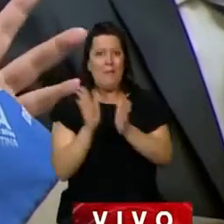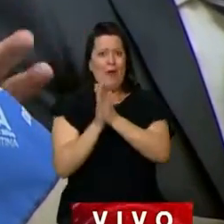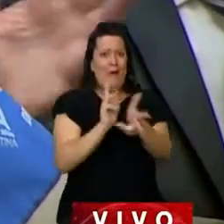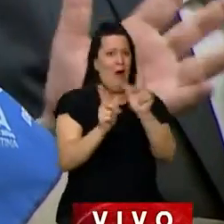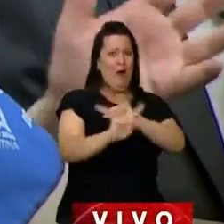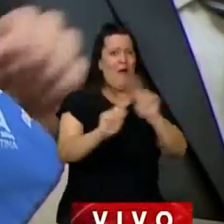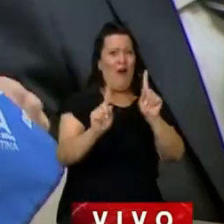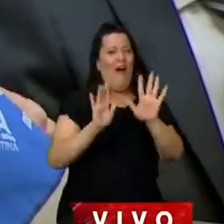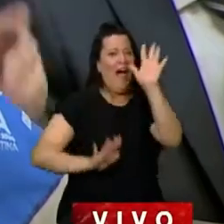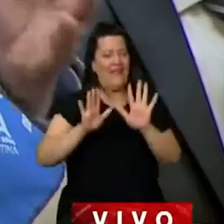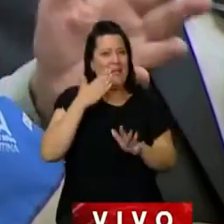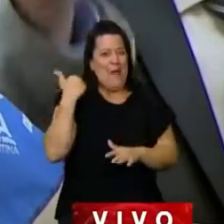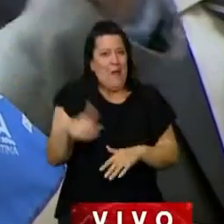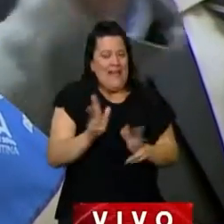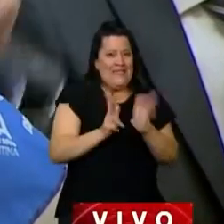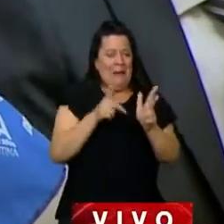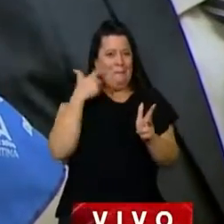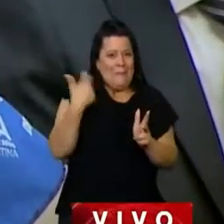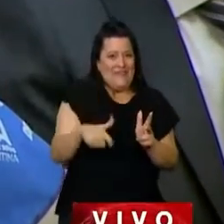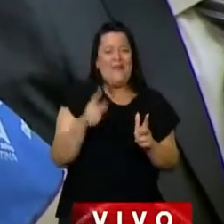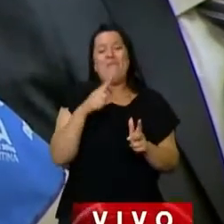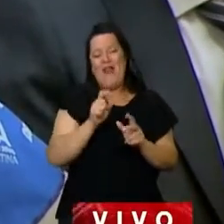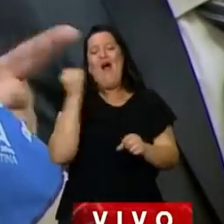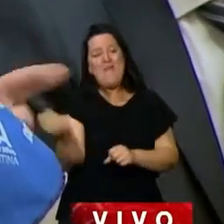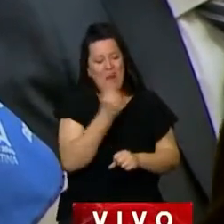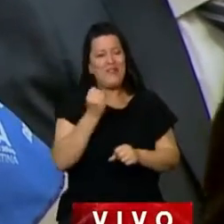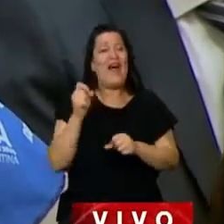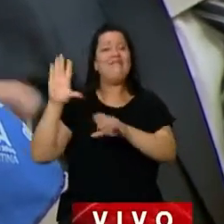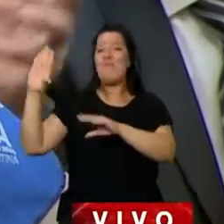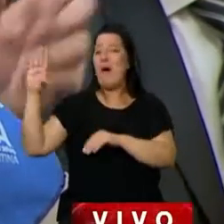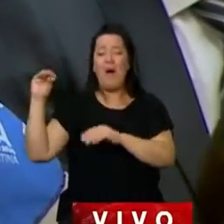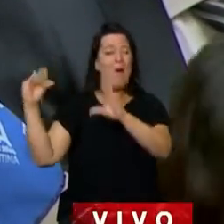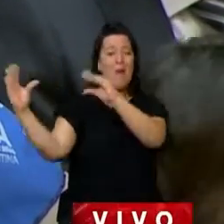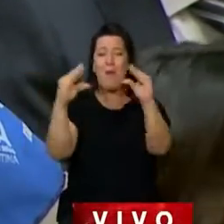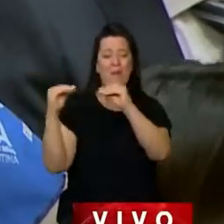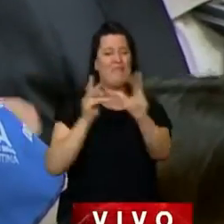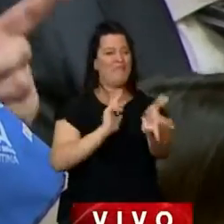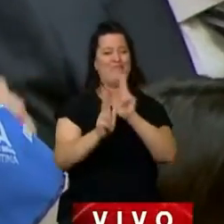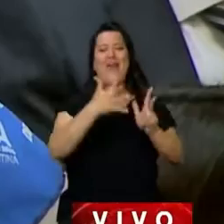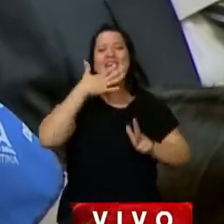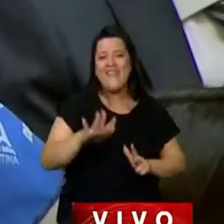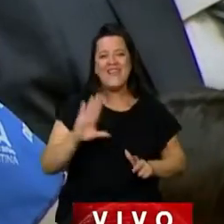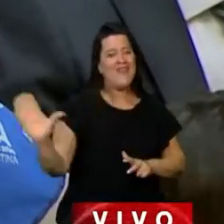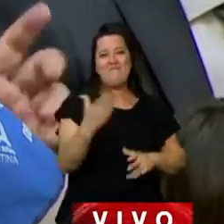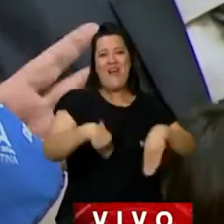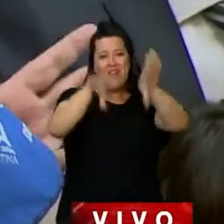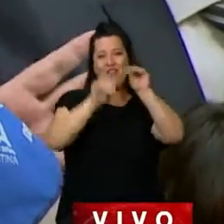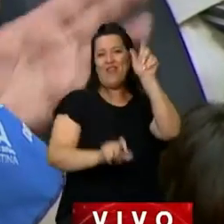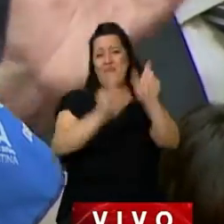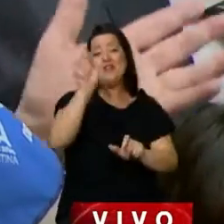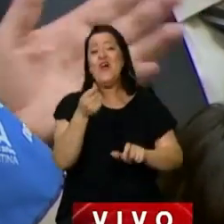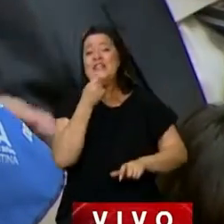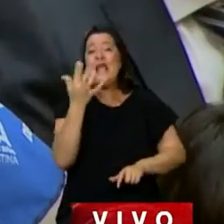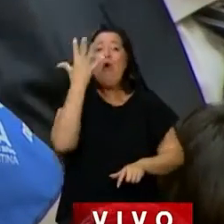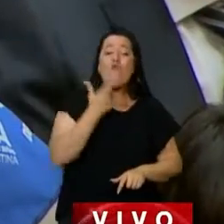traduzcan porque a veces dan vergüenza, pero no, es importante que todo lo que acá se diga pueda ser comprendido por absolutamente todos, nos